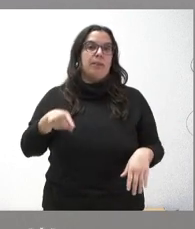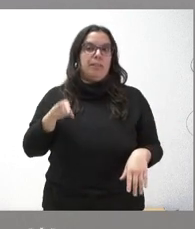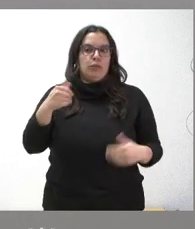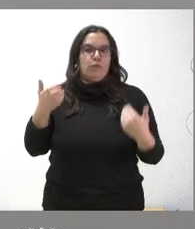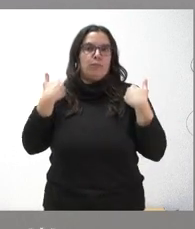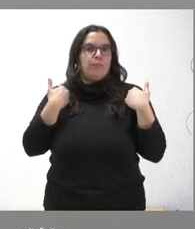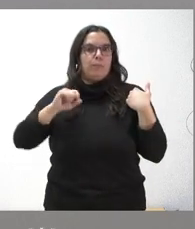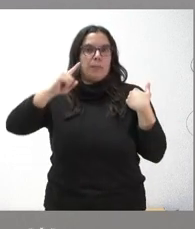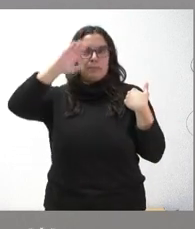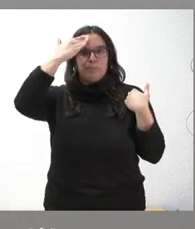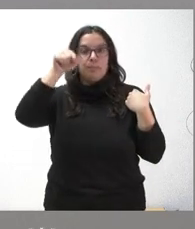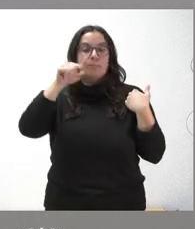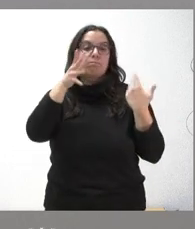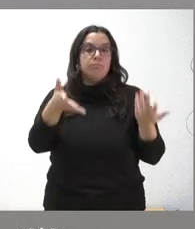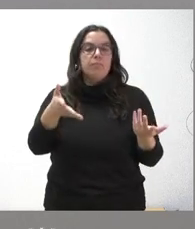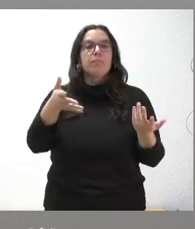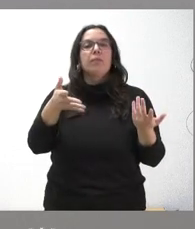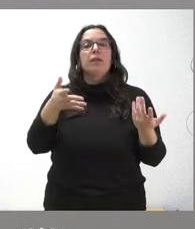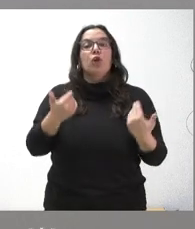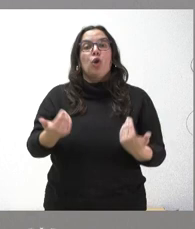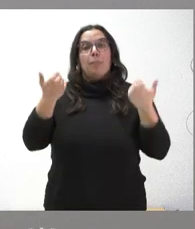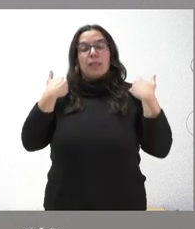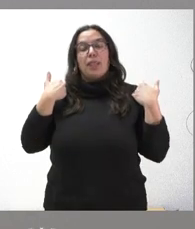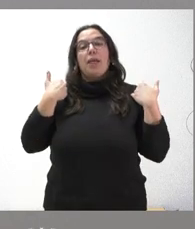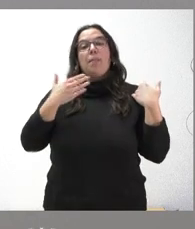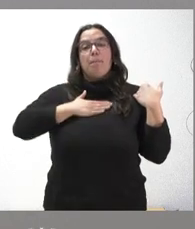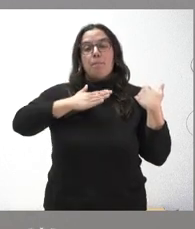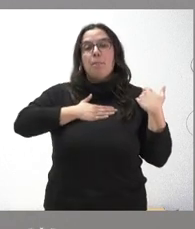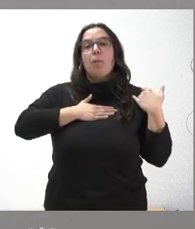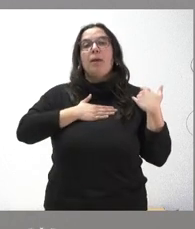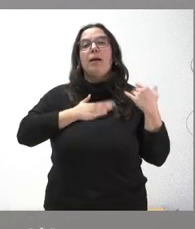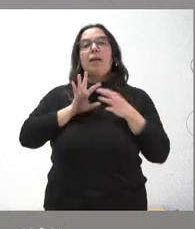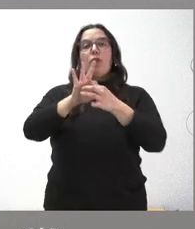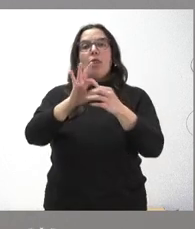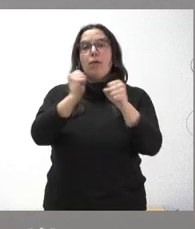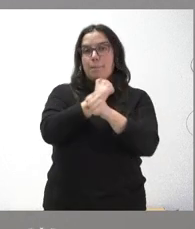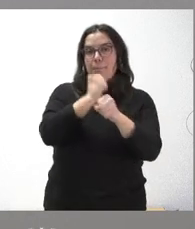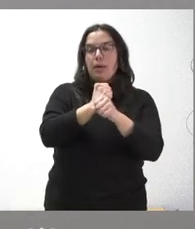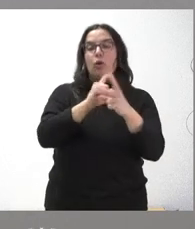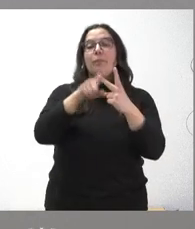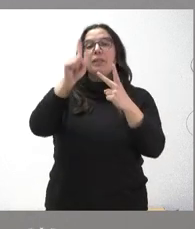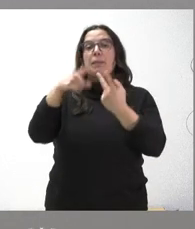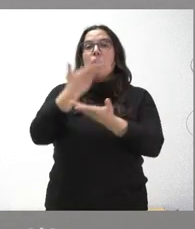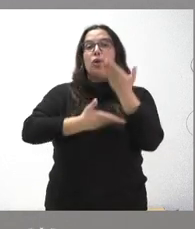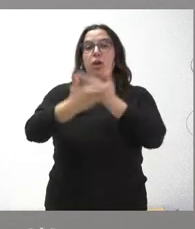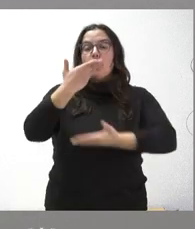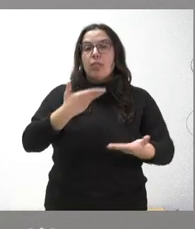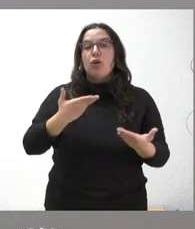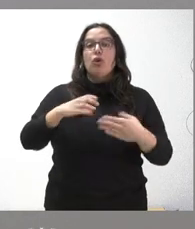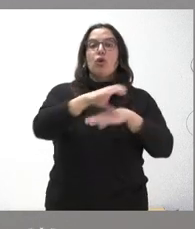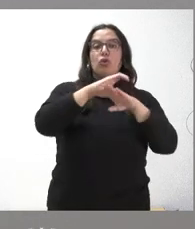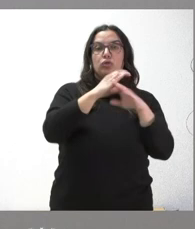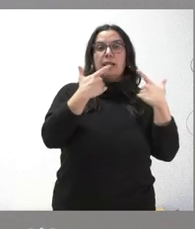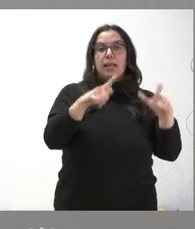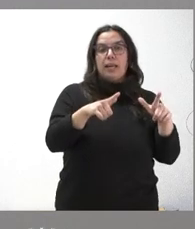y por tanto desde el ejercicio de las competencias en materia de empleo y en colaboración entre la consejería